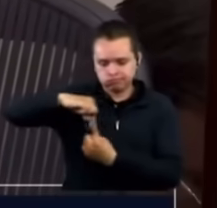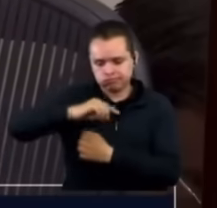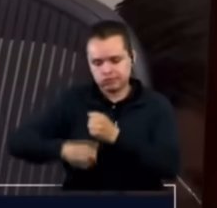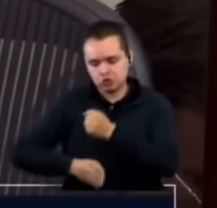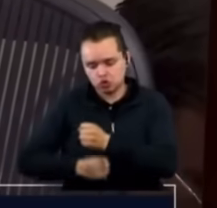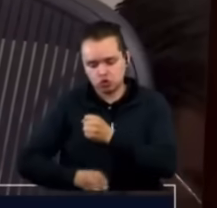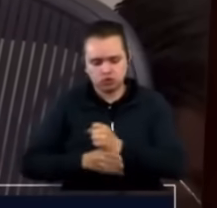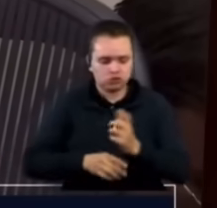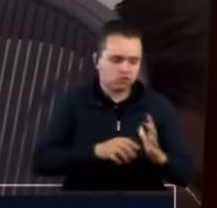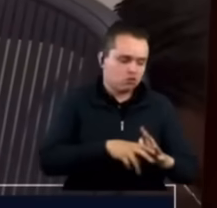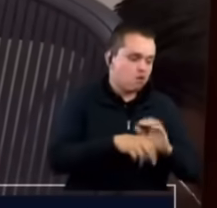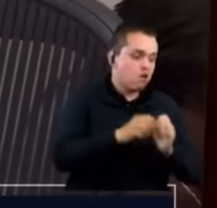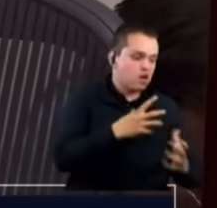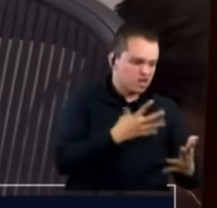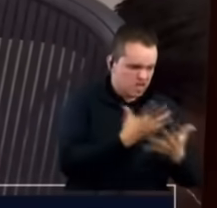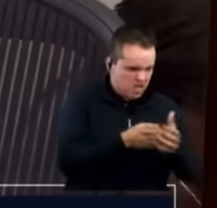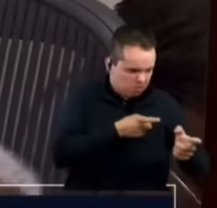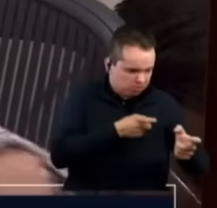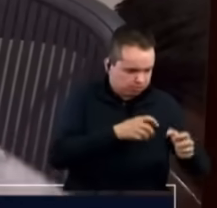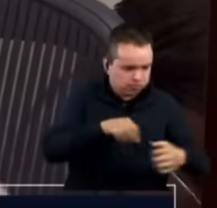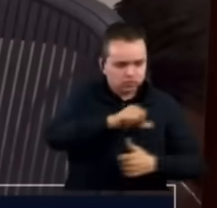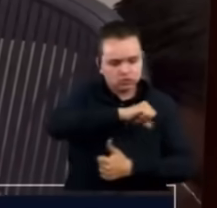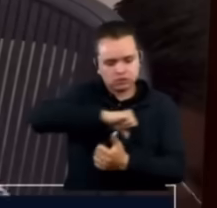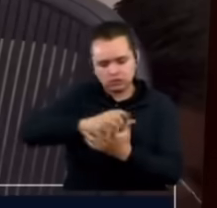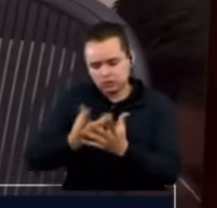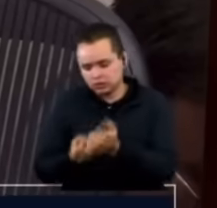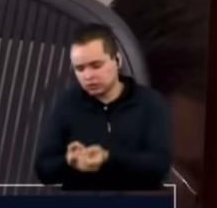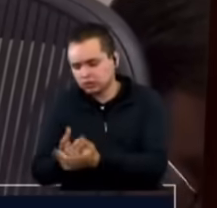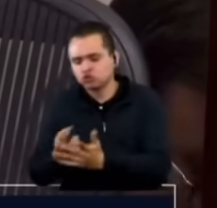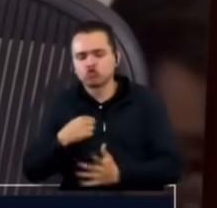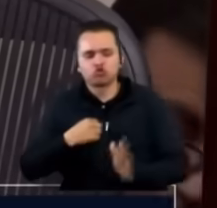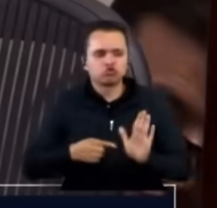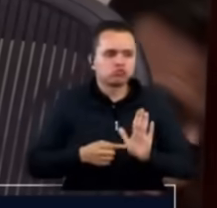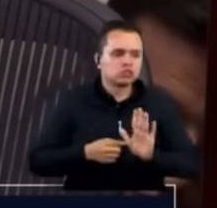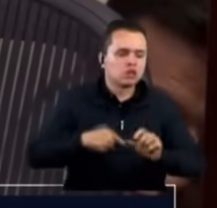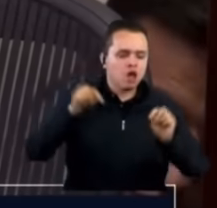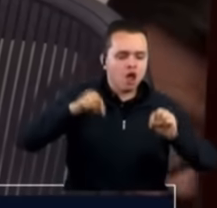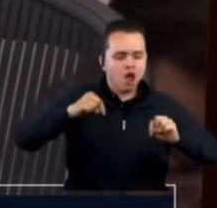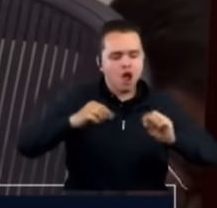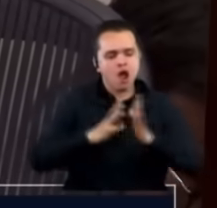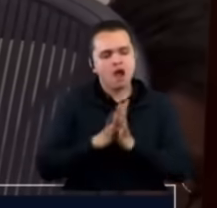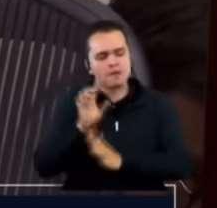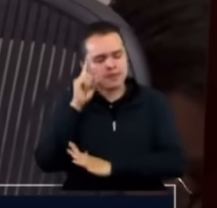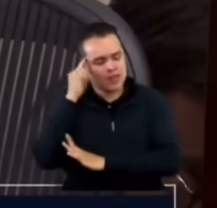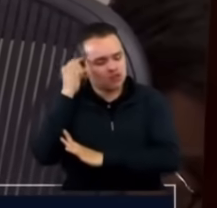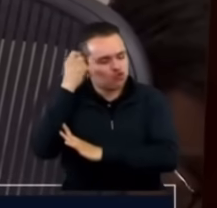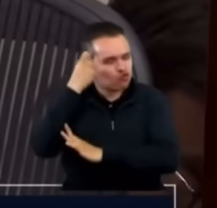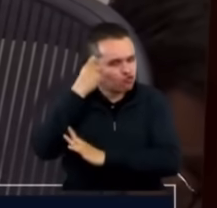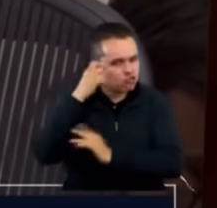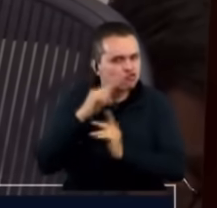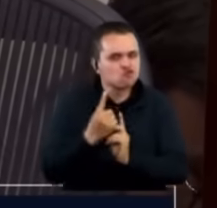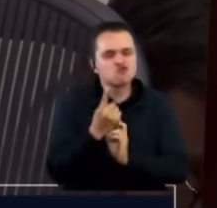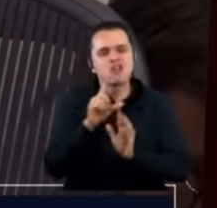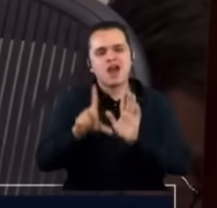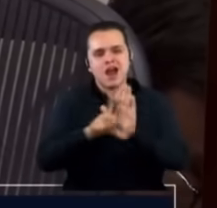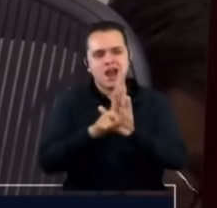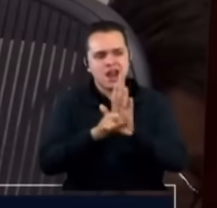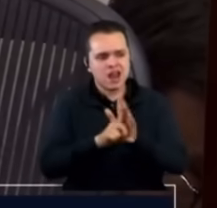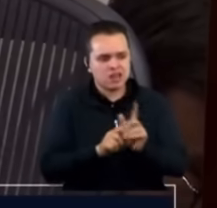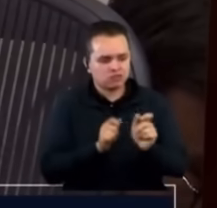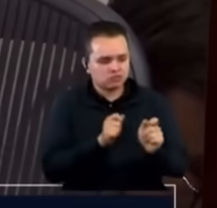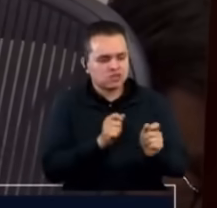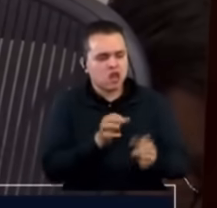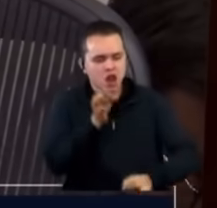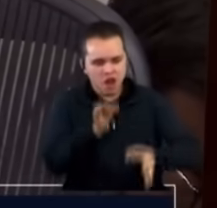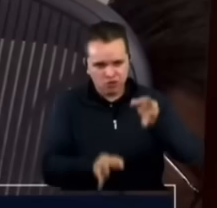giratoria. Y sí, yo presenté aquí en este gobierno una ley de sometimiento